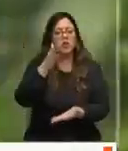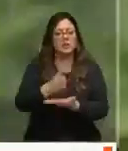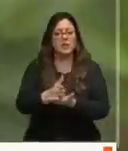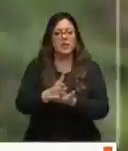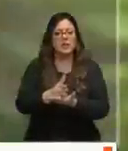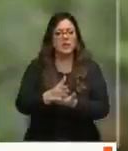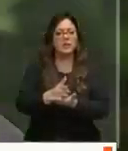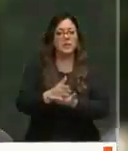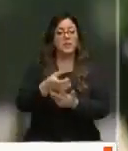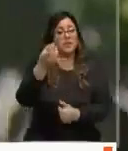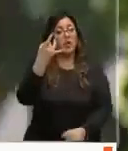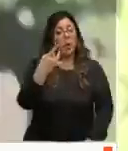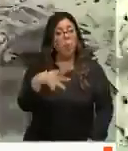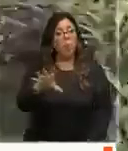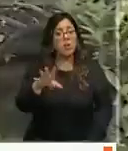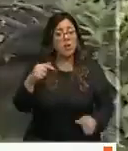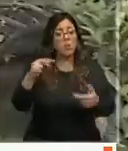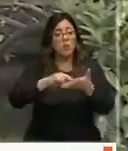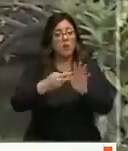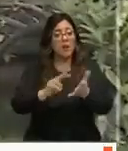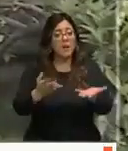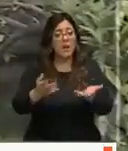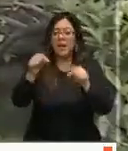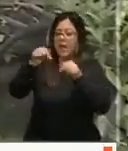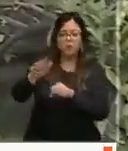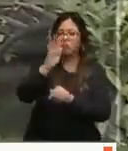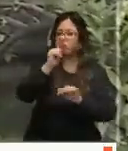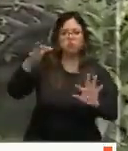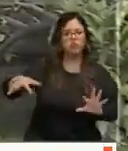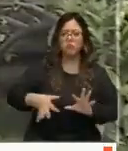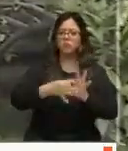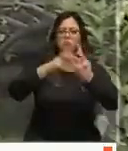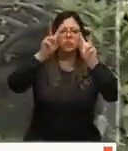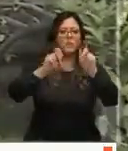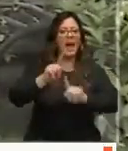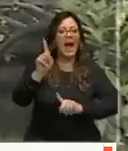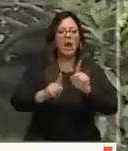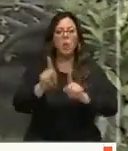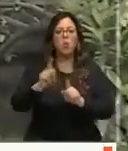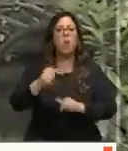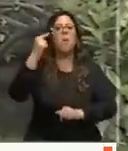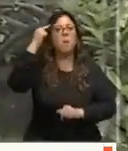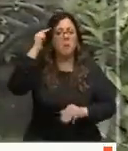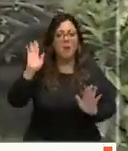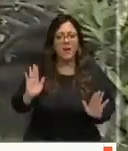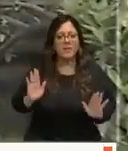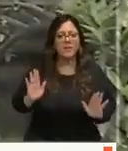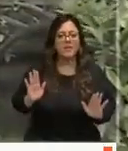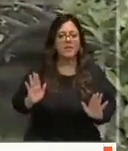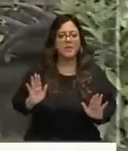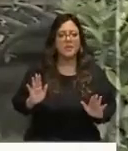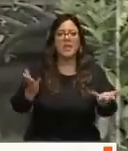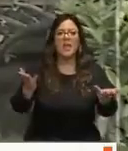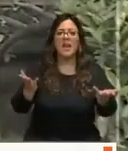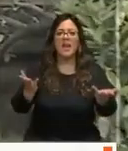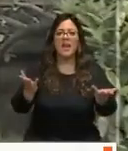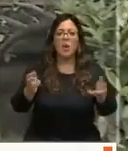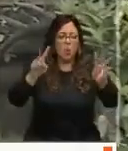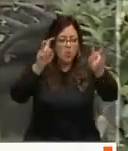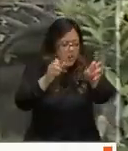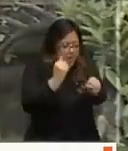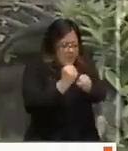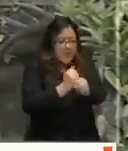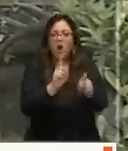No fue la única controversia. Esto no tiene que ver, como algunos lo han interpretado, como un modus operandi, sino que una